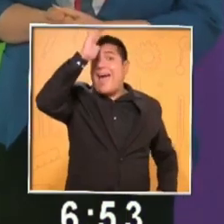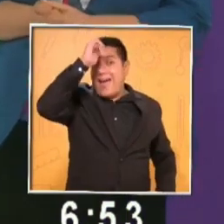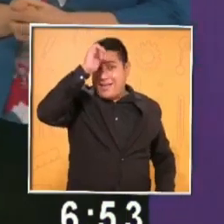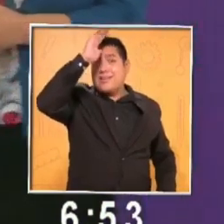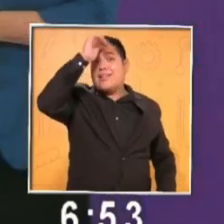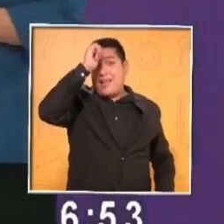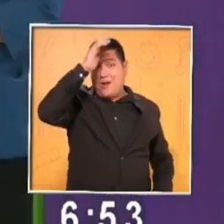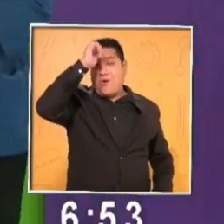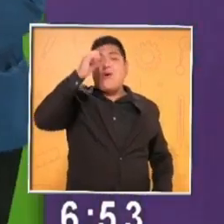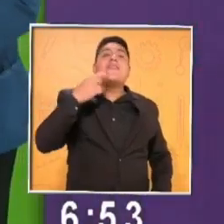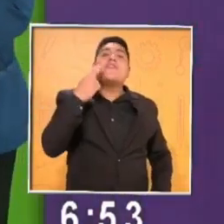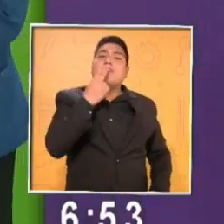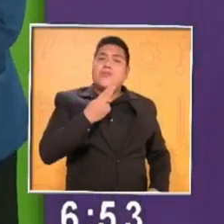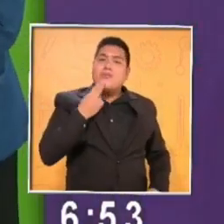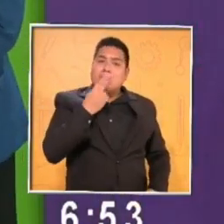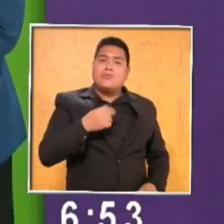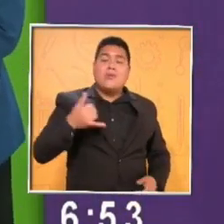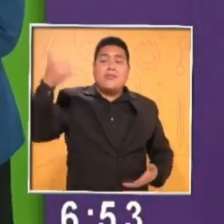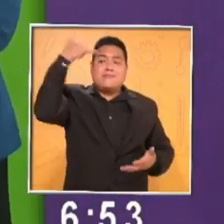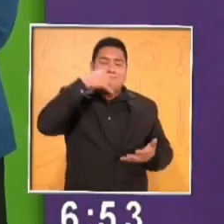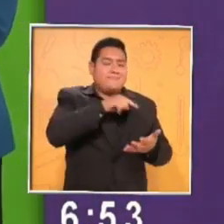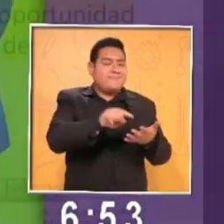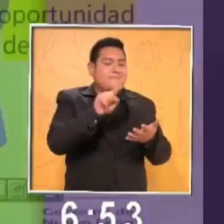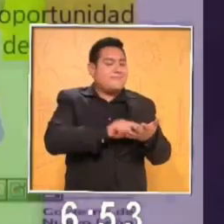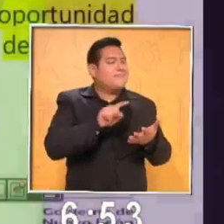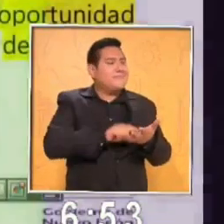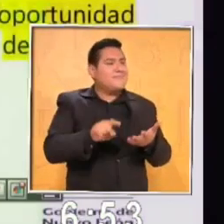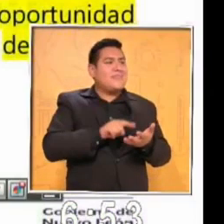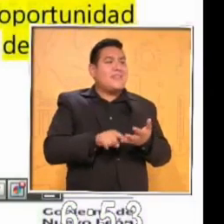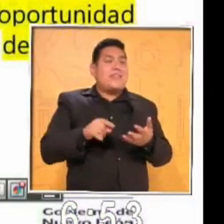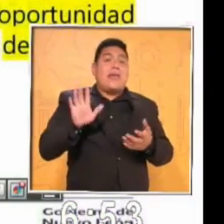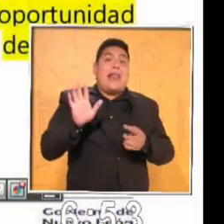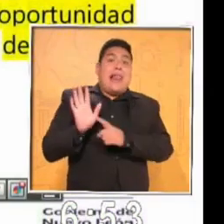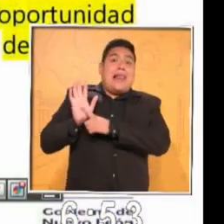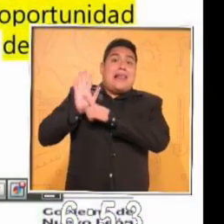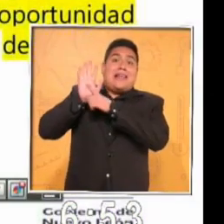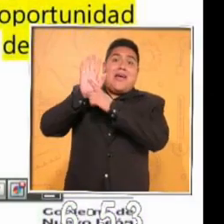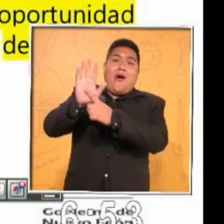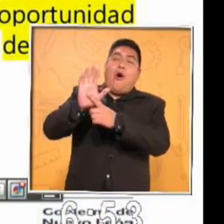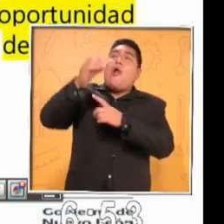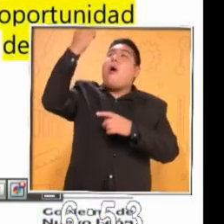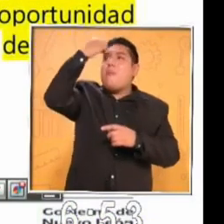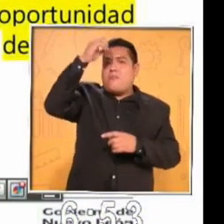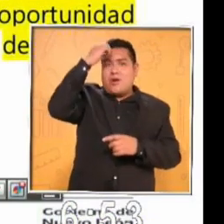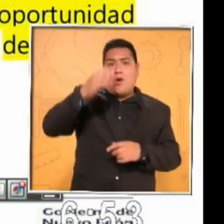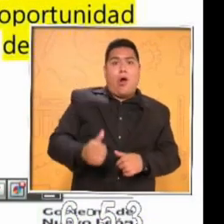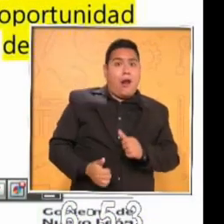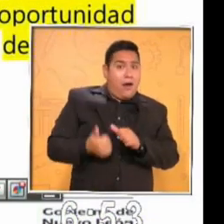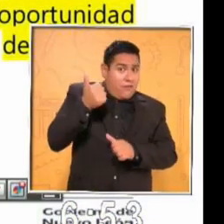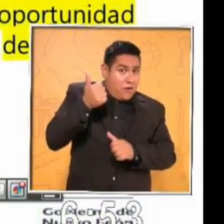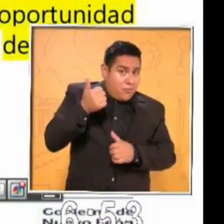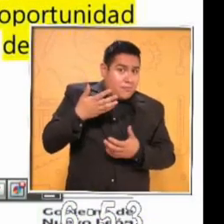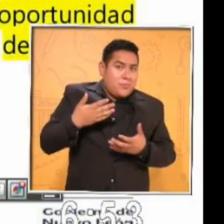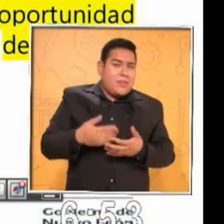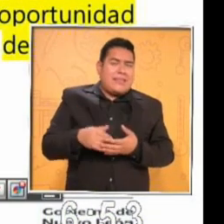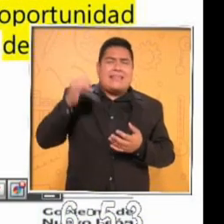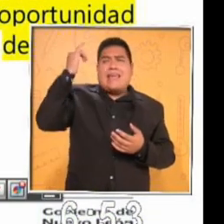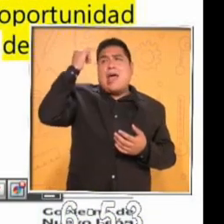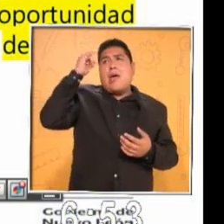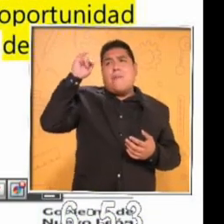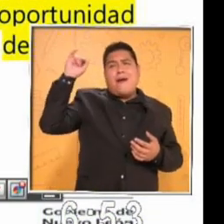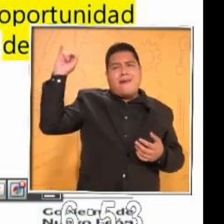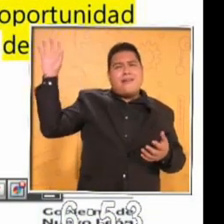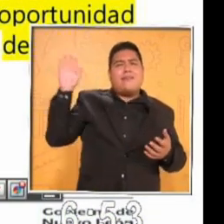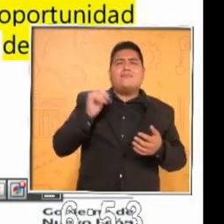celular, también traje un párrafo que muestra una opinión a favor. Imagina que estás en